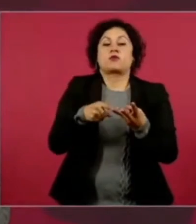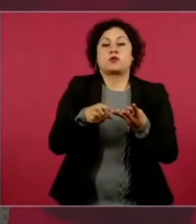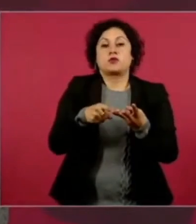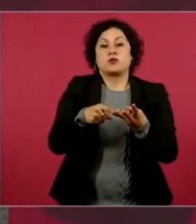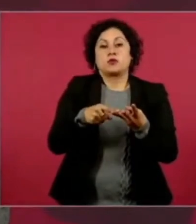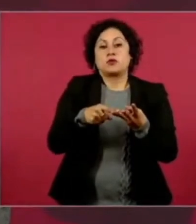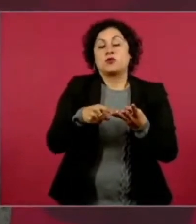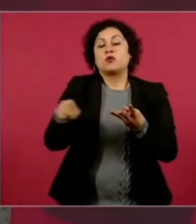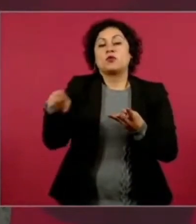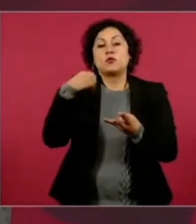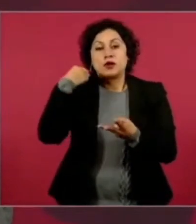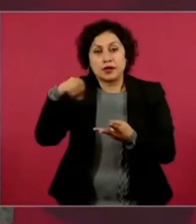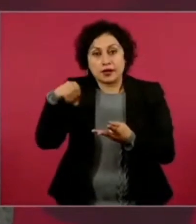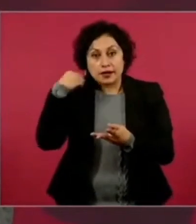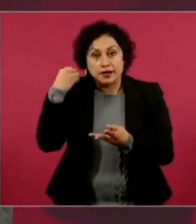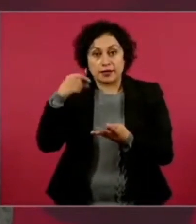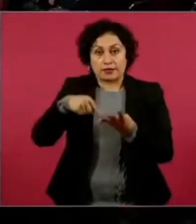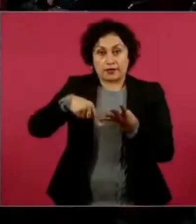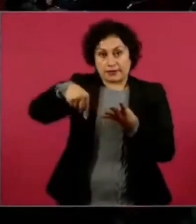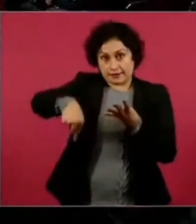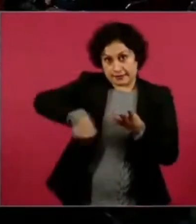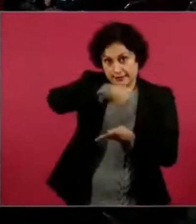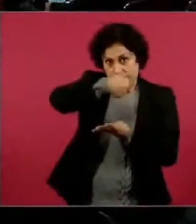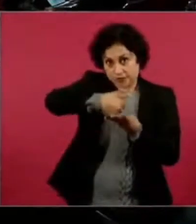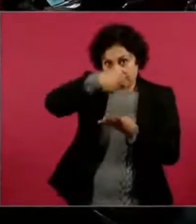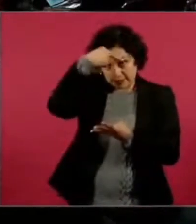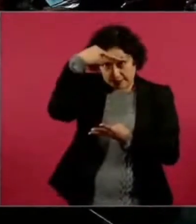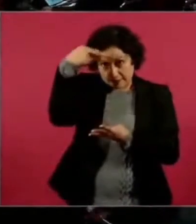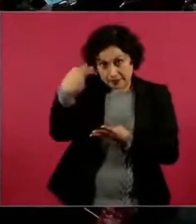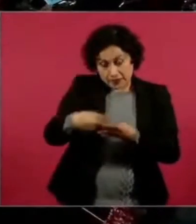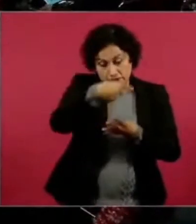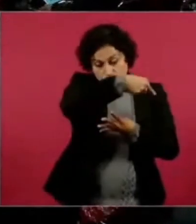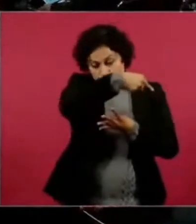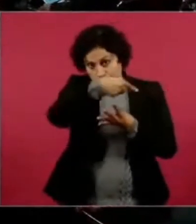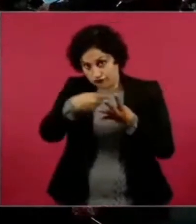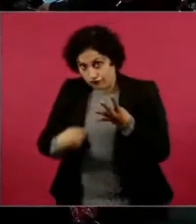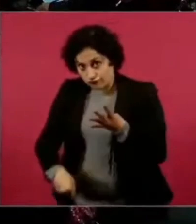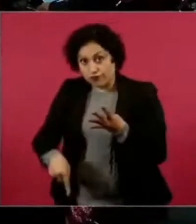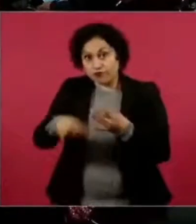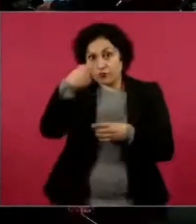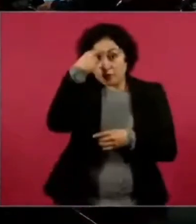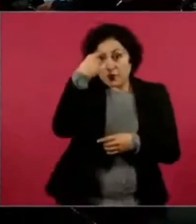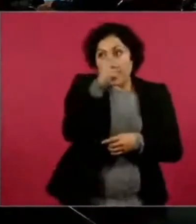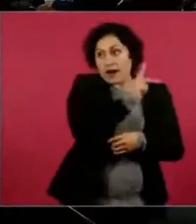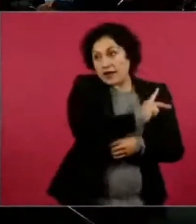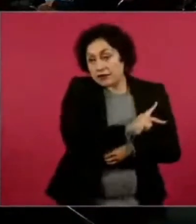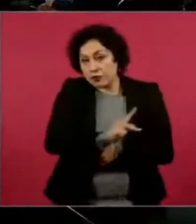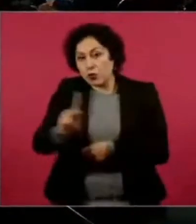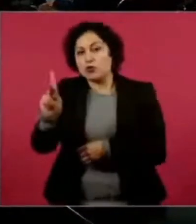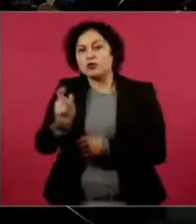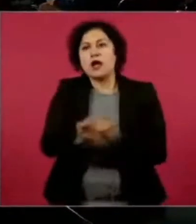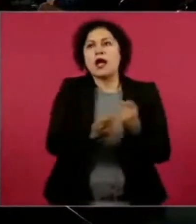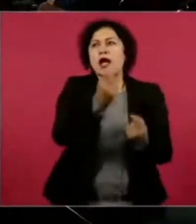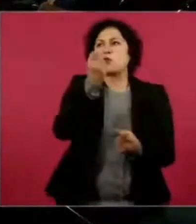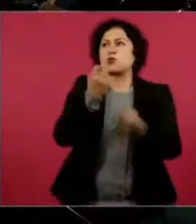en Oaxaca es universal, aquí es universal, es decir, es para todos. Hay unos estados donde no, pero